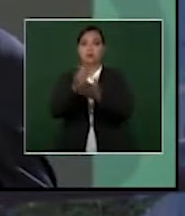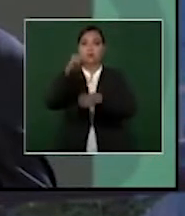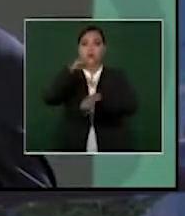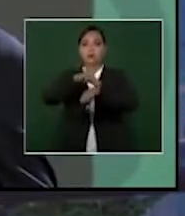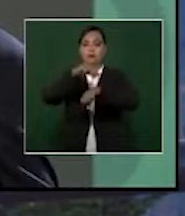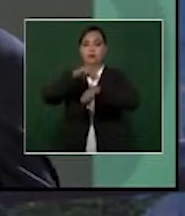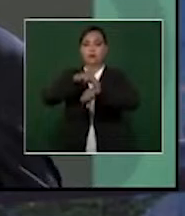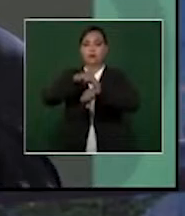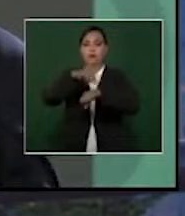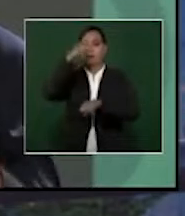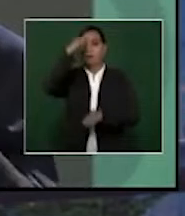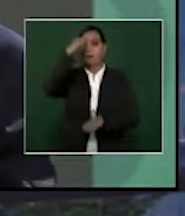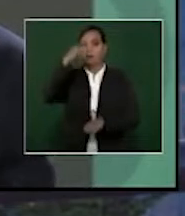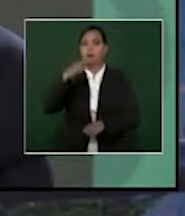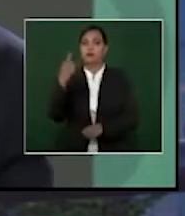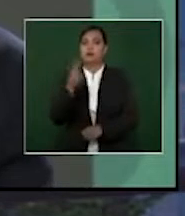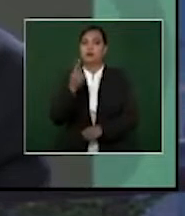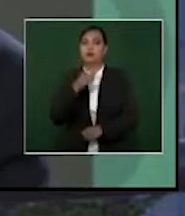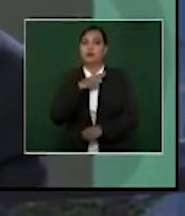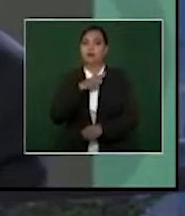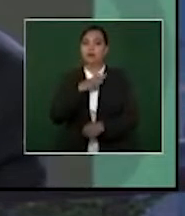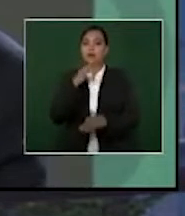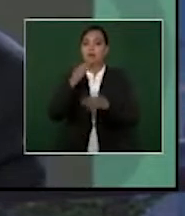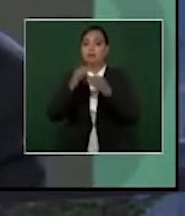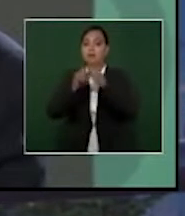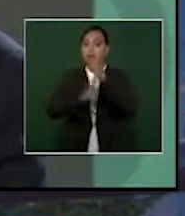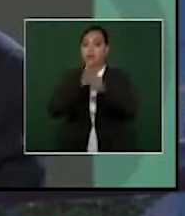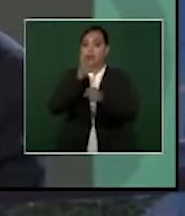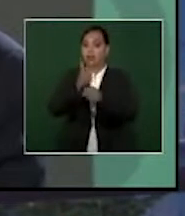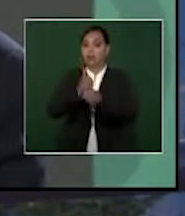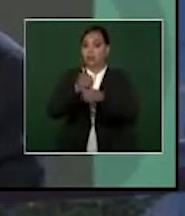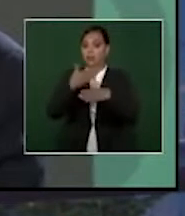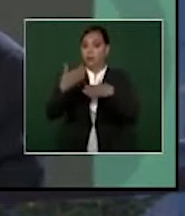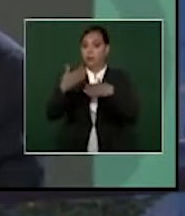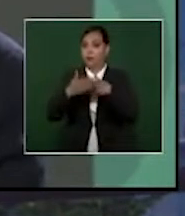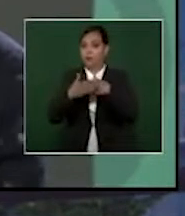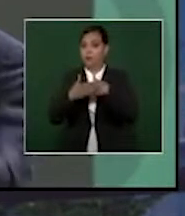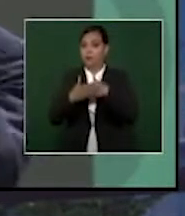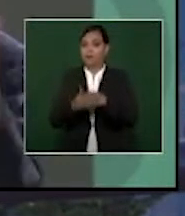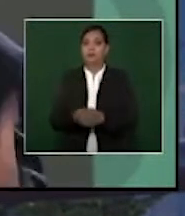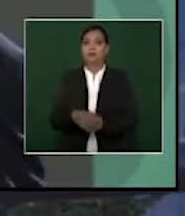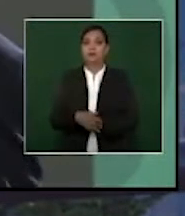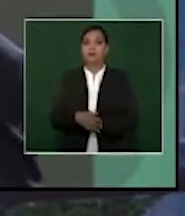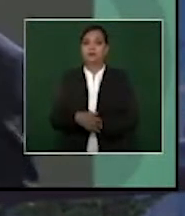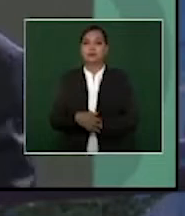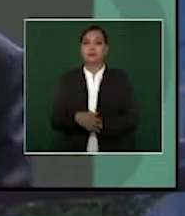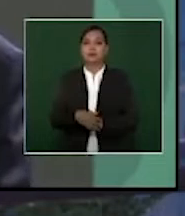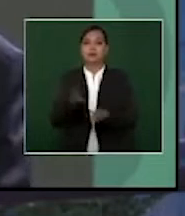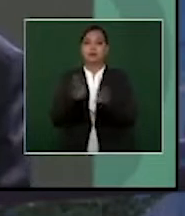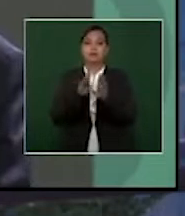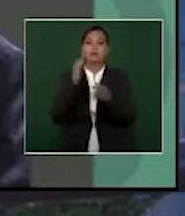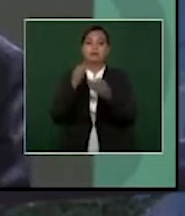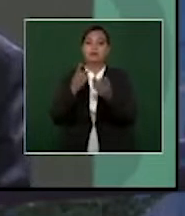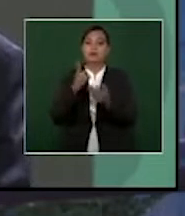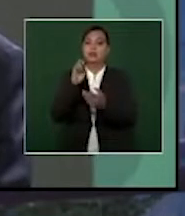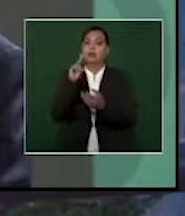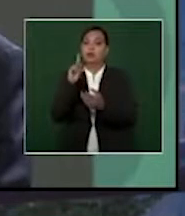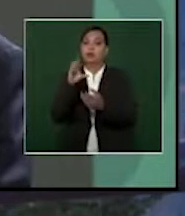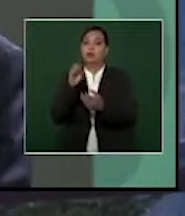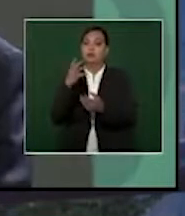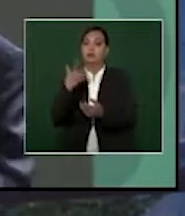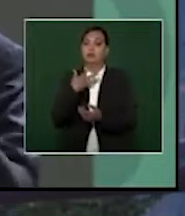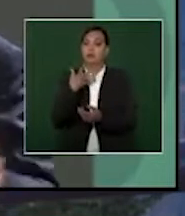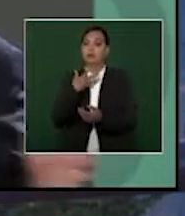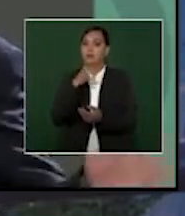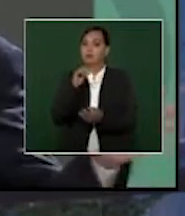asunto sobre su remoción del cargo o no. Ojalá lo hagan, ojalá lo saquen, porque esos benditos